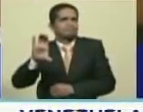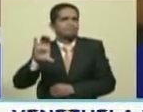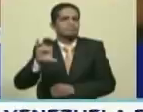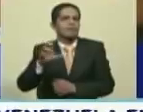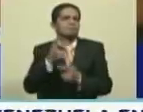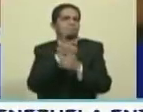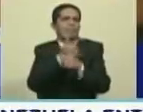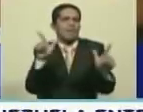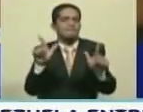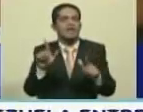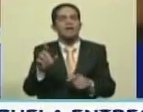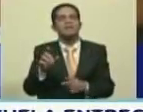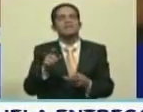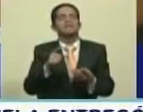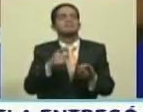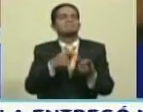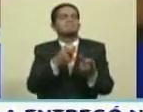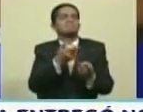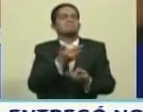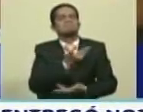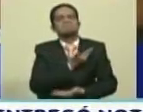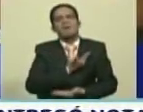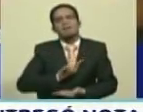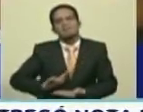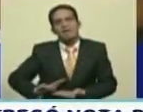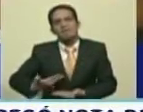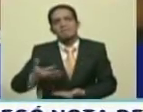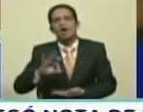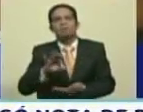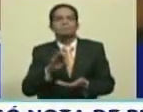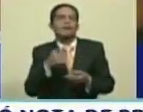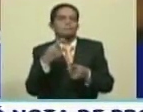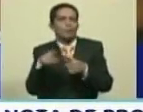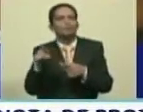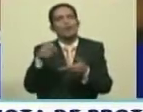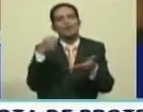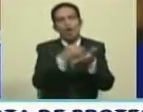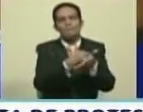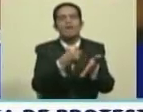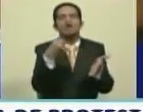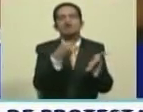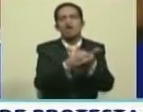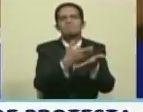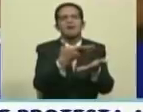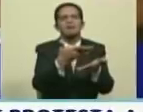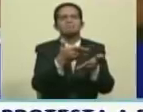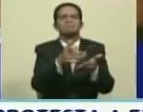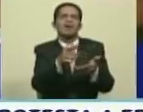Para presidentes son otra clase de golpes, golpe judicial o golpe congresal.